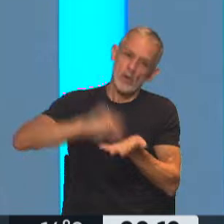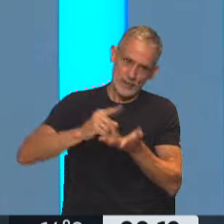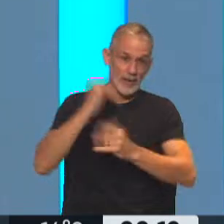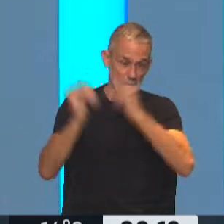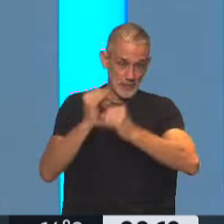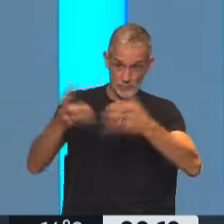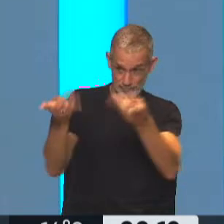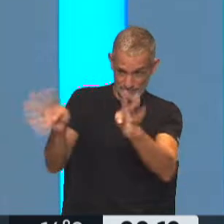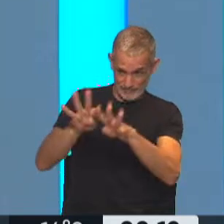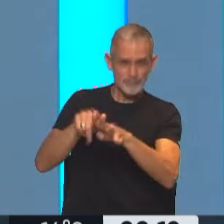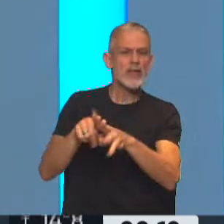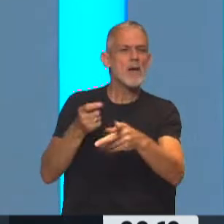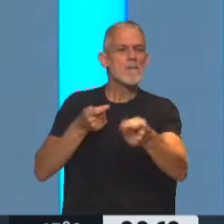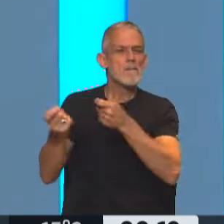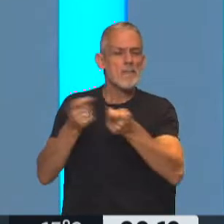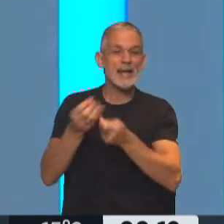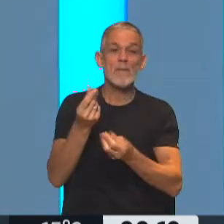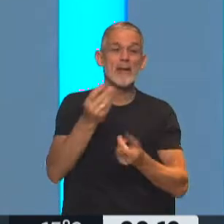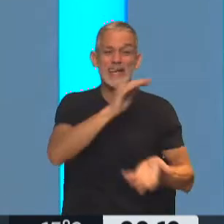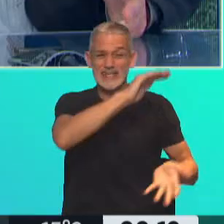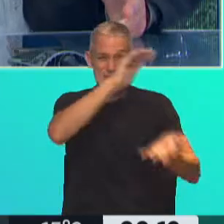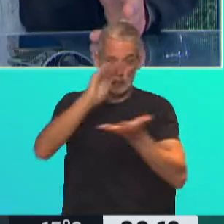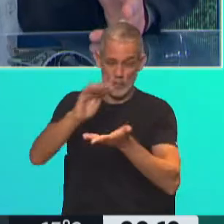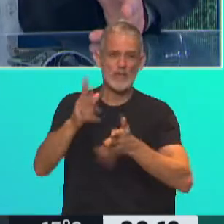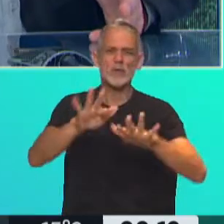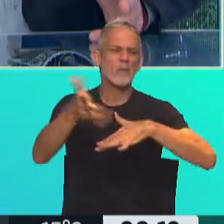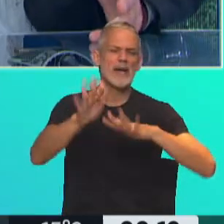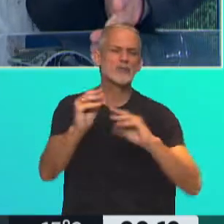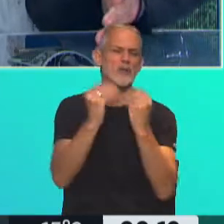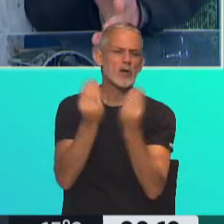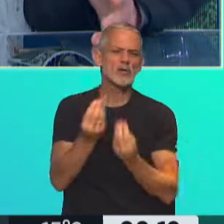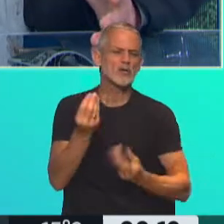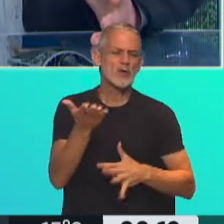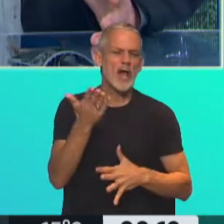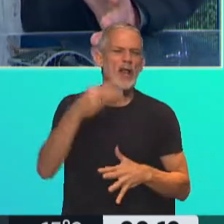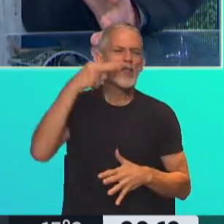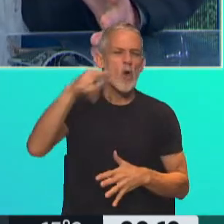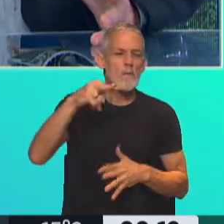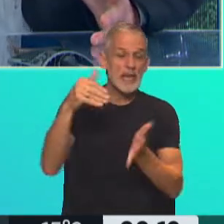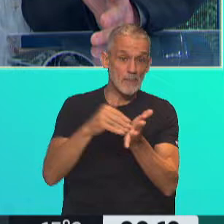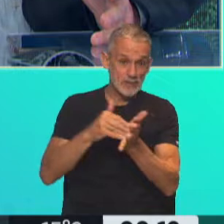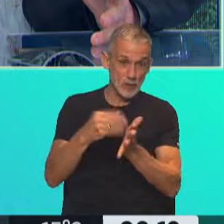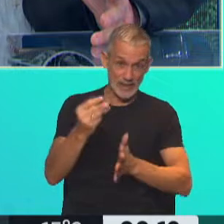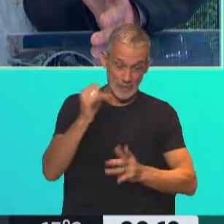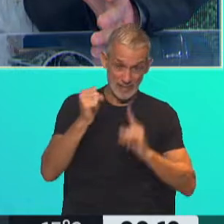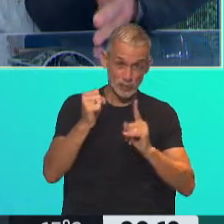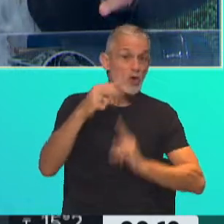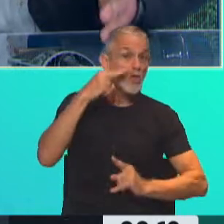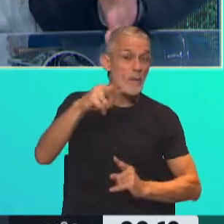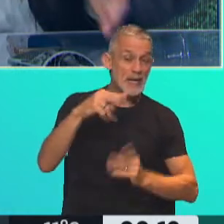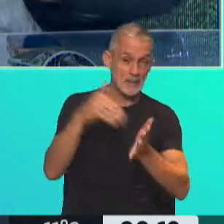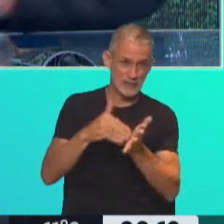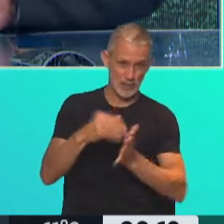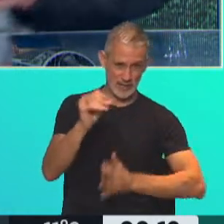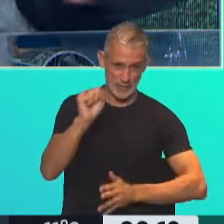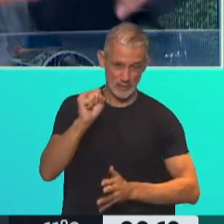Consejo de la Magistratura administra un presupuesto de algo así como 2.000 millones de pesos que tiene